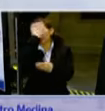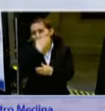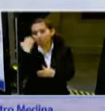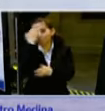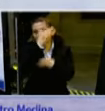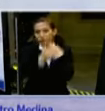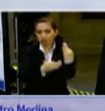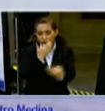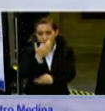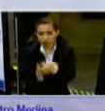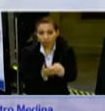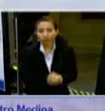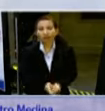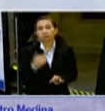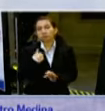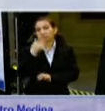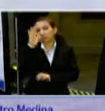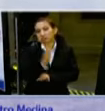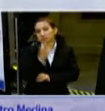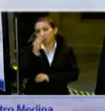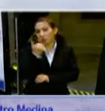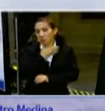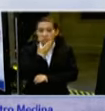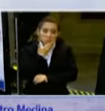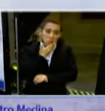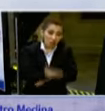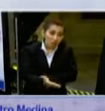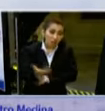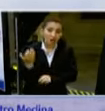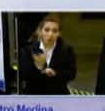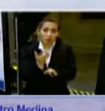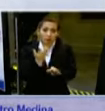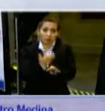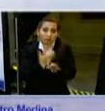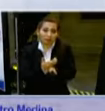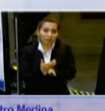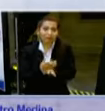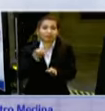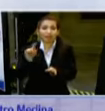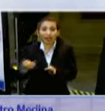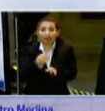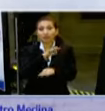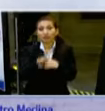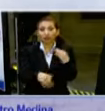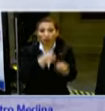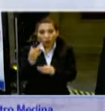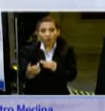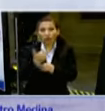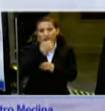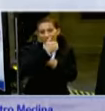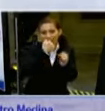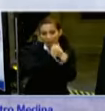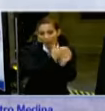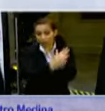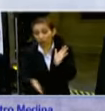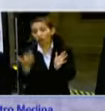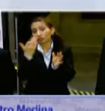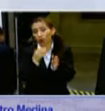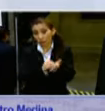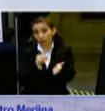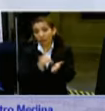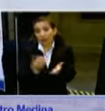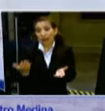estamos. Me parece que es un buen momento, todavía quedan casi 4 años de sexenio, me parece que es un buen momento